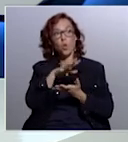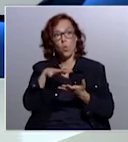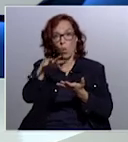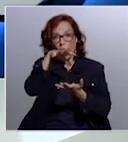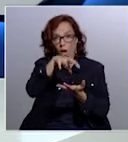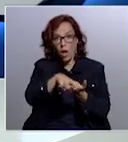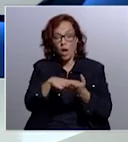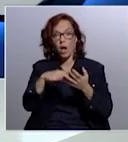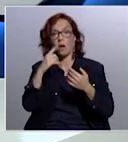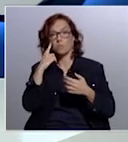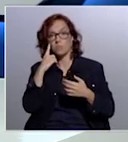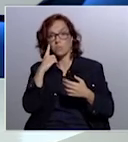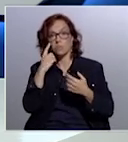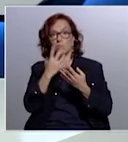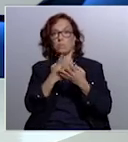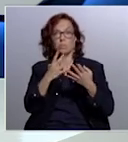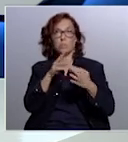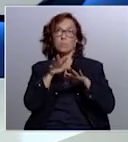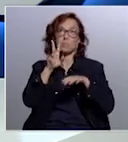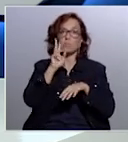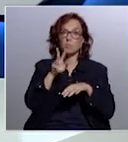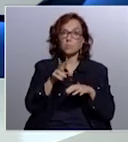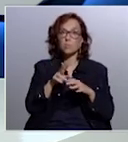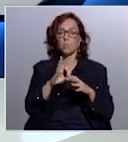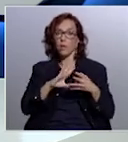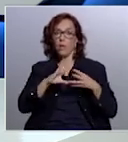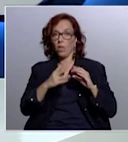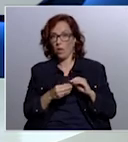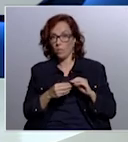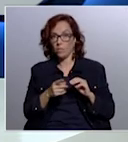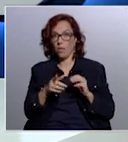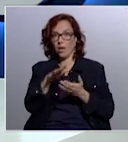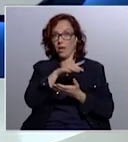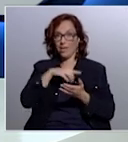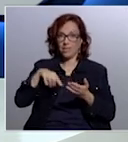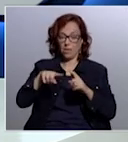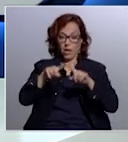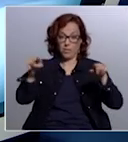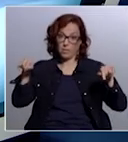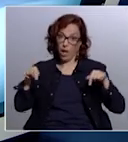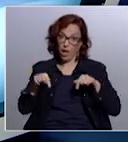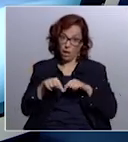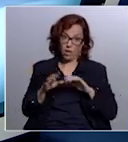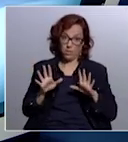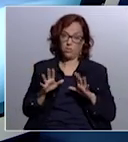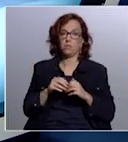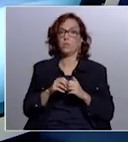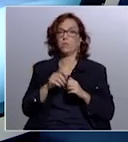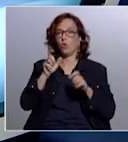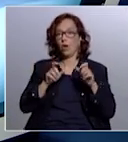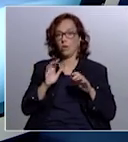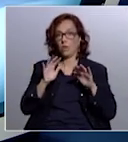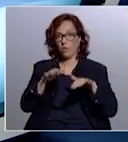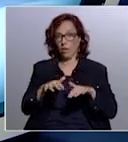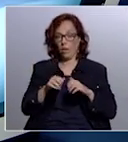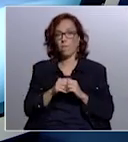específicamente para eso con una puesta en escena que sea acorde con estas sales con las equipamientos que tiene y con los públicos